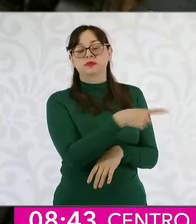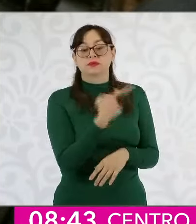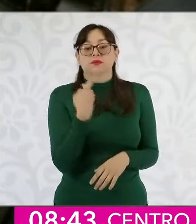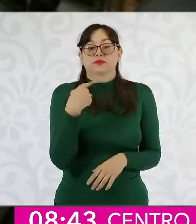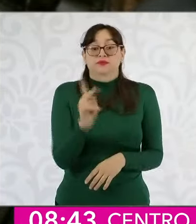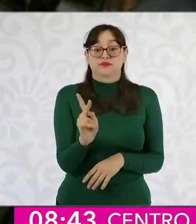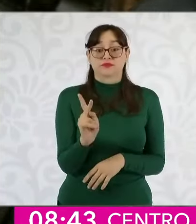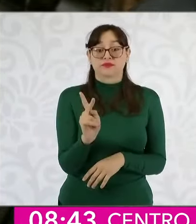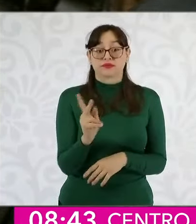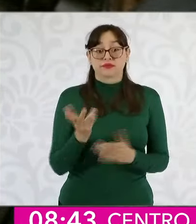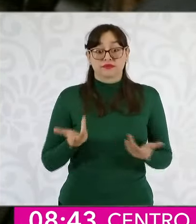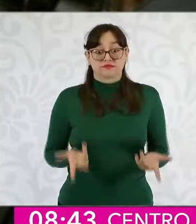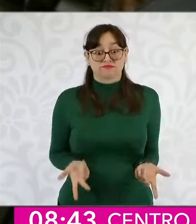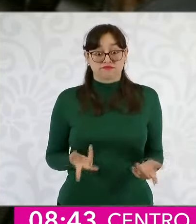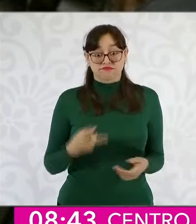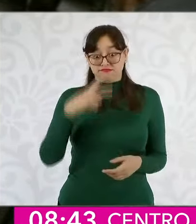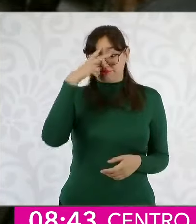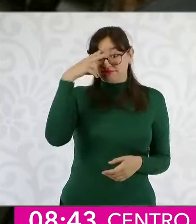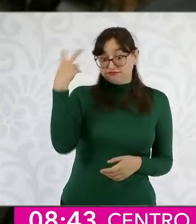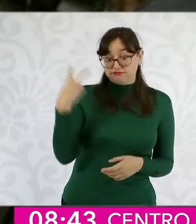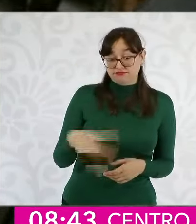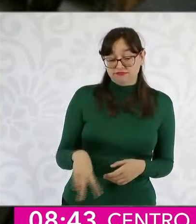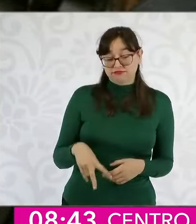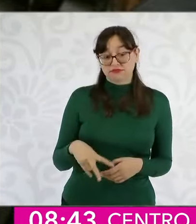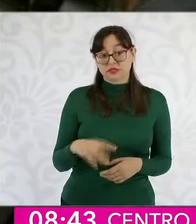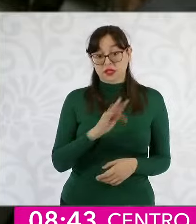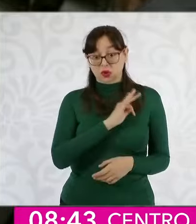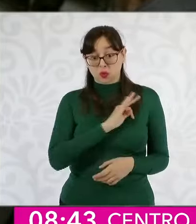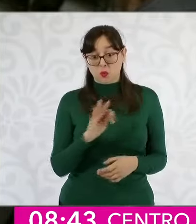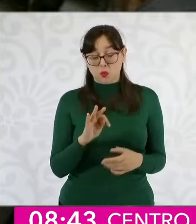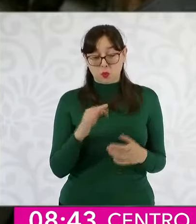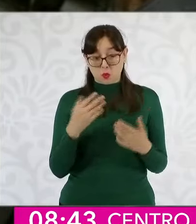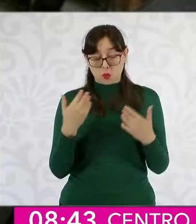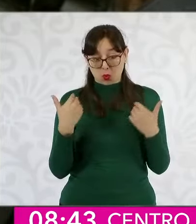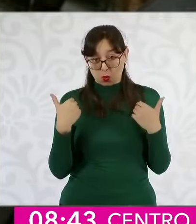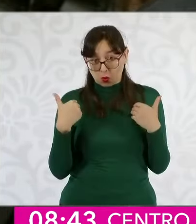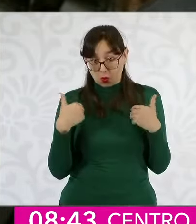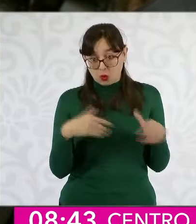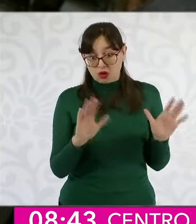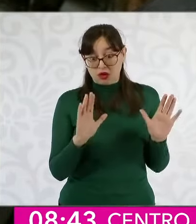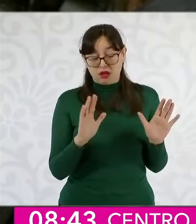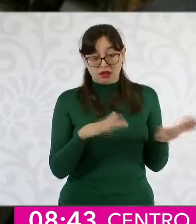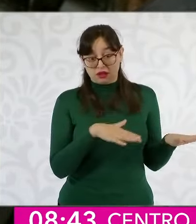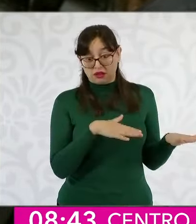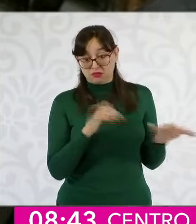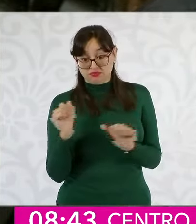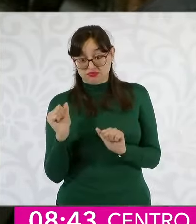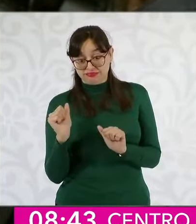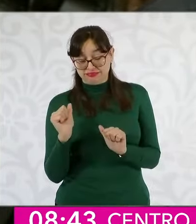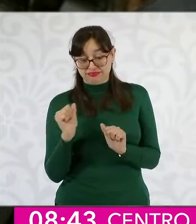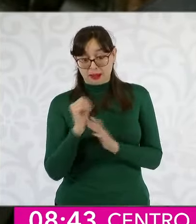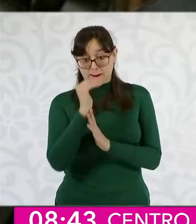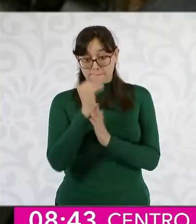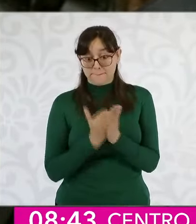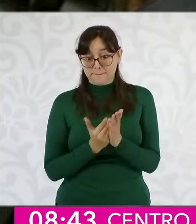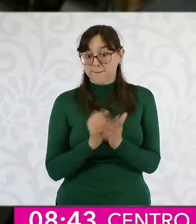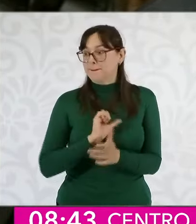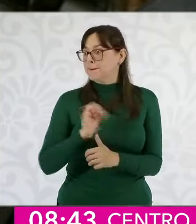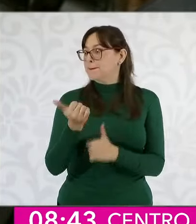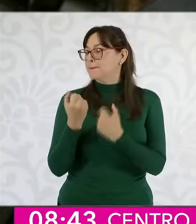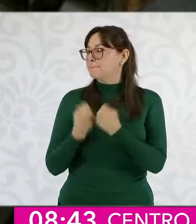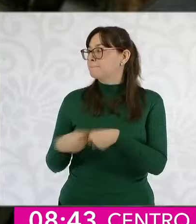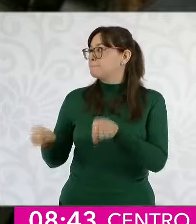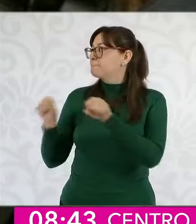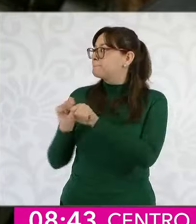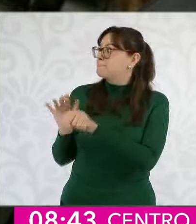está preparado para bajar la participación de Estados Unidos en nuestra economía, en la economía mexicana, y qué otro socio podría